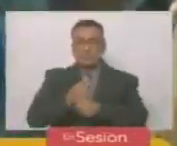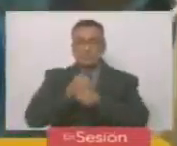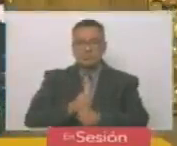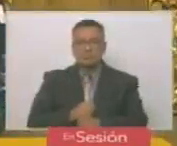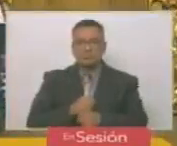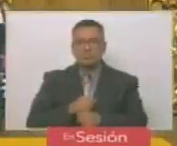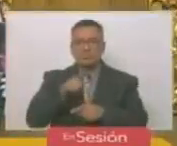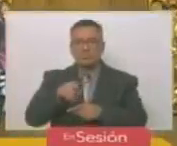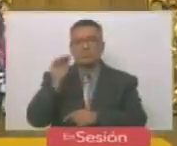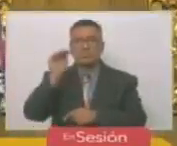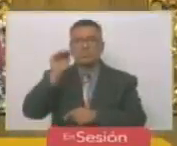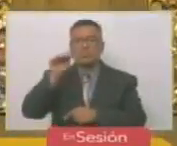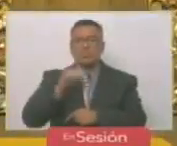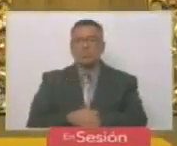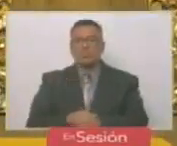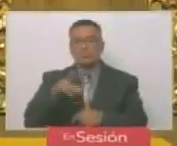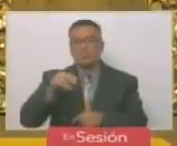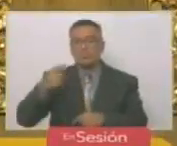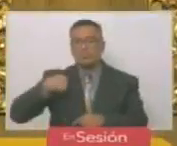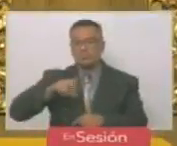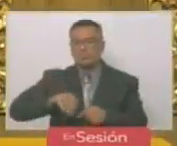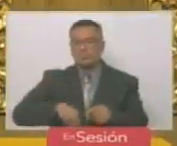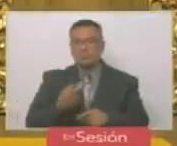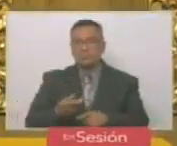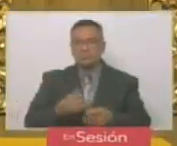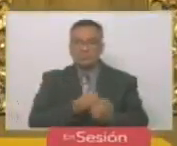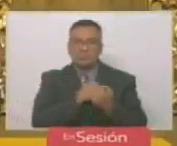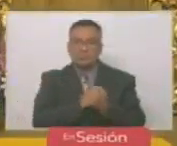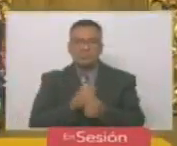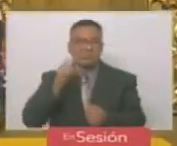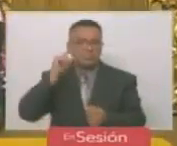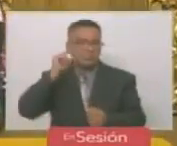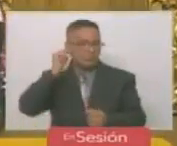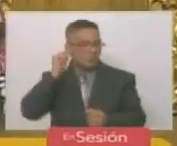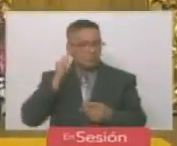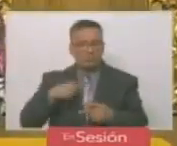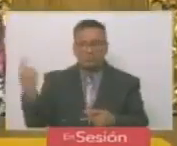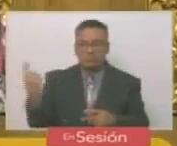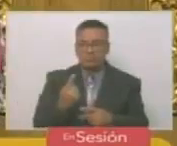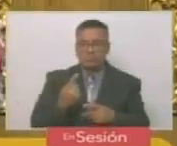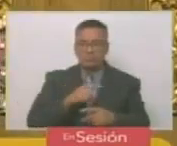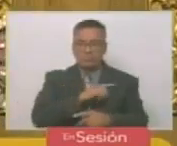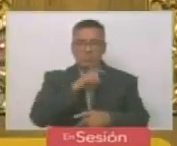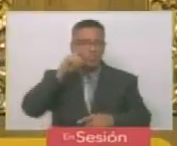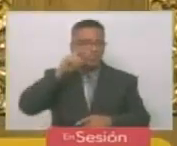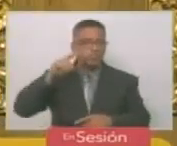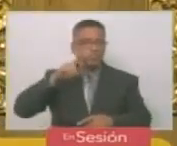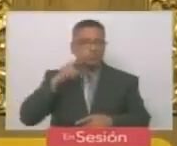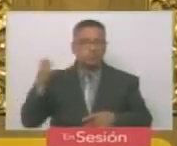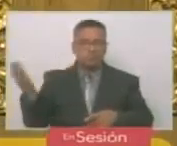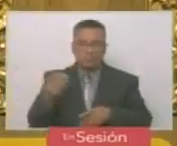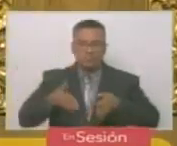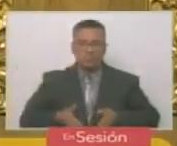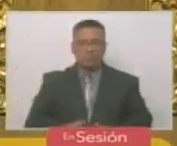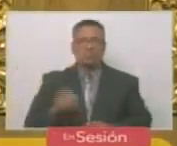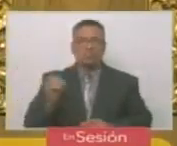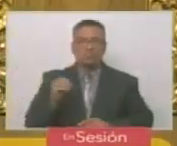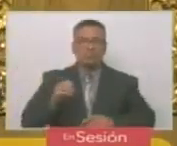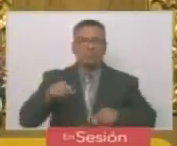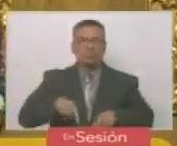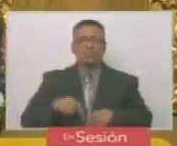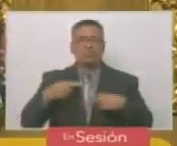en el futuro si no somos capaces de darle amor a la mujer que viene en su barrigota a traer un niño o niña a